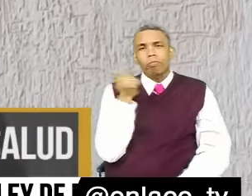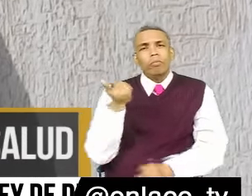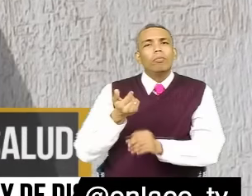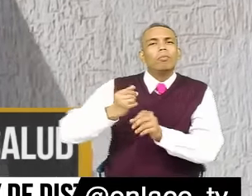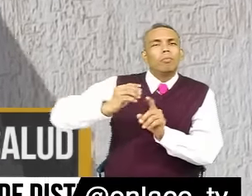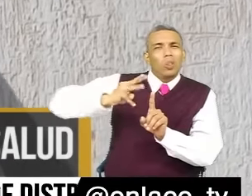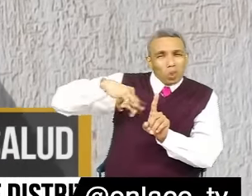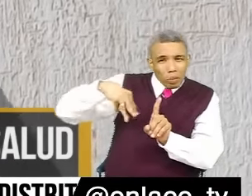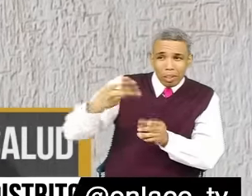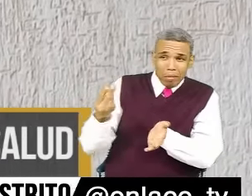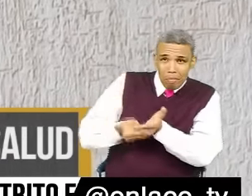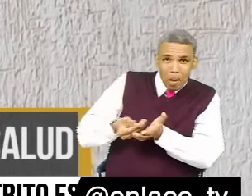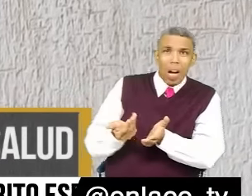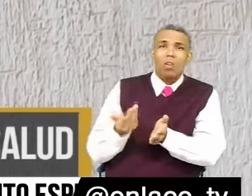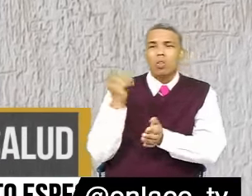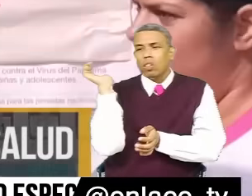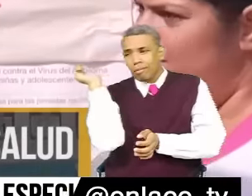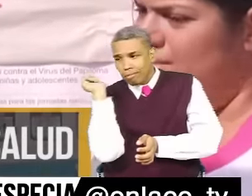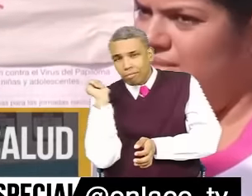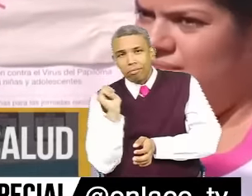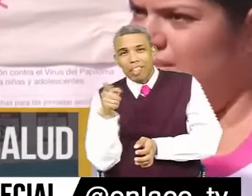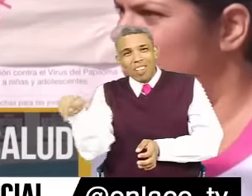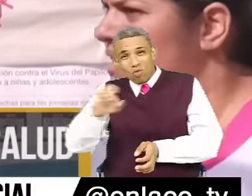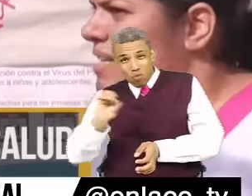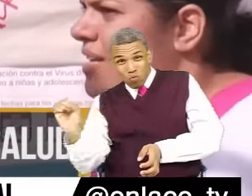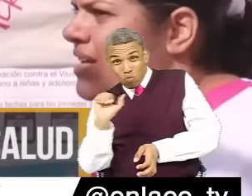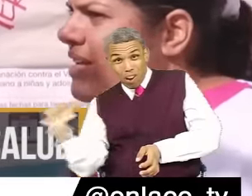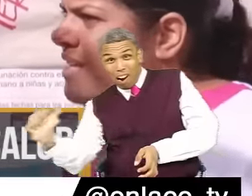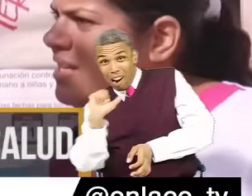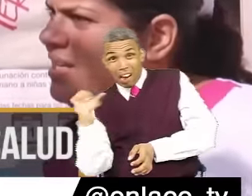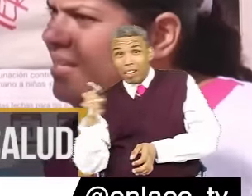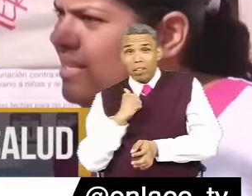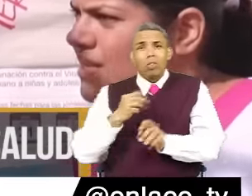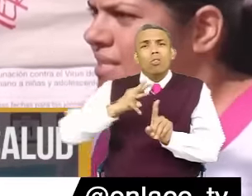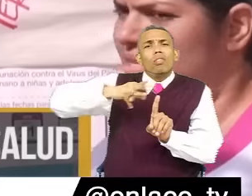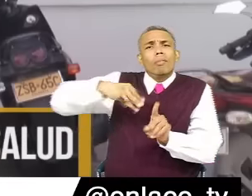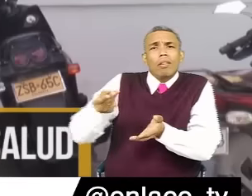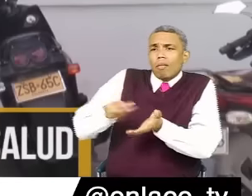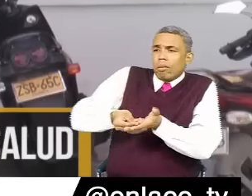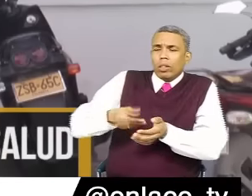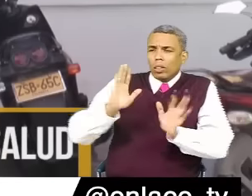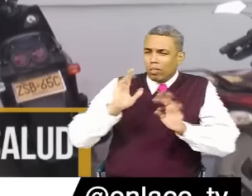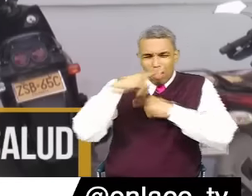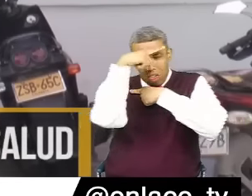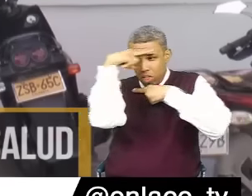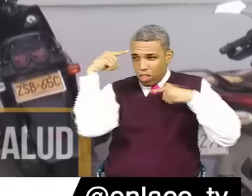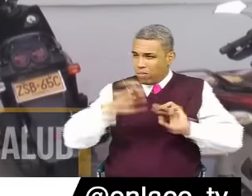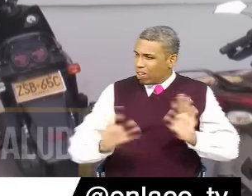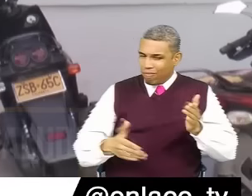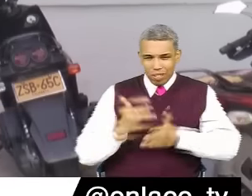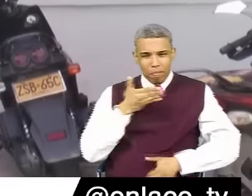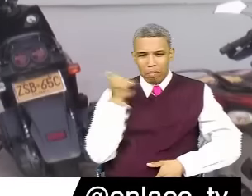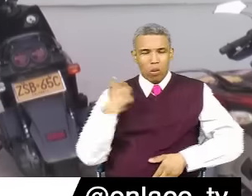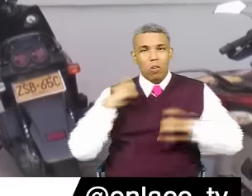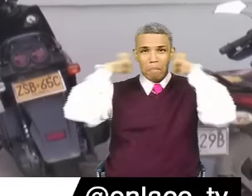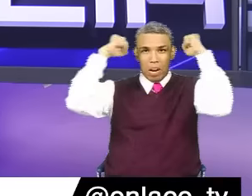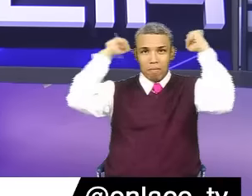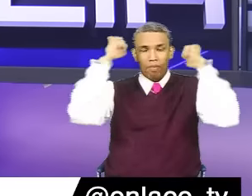hasta 3 meses son las adeudadas al personal que, cansado de la situación, emprendió el cese de actividades en los centros